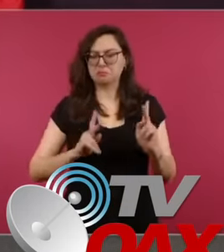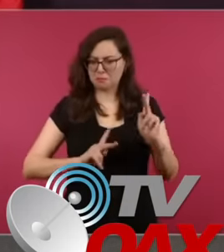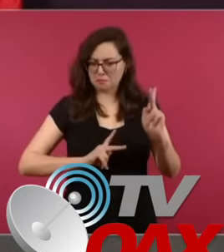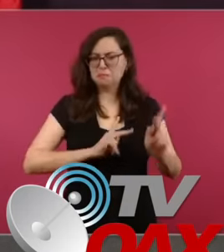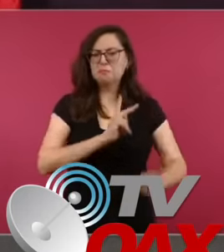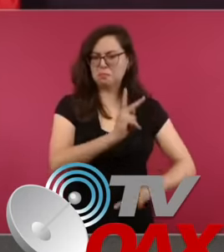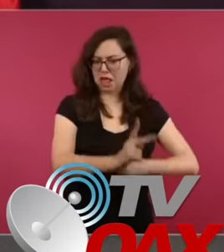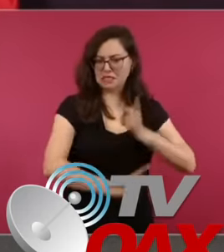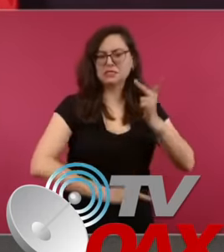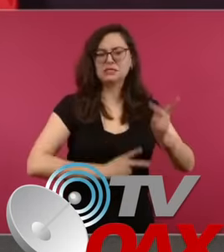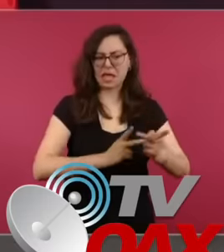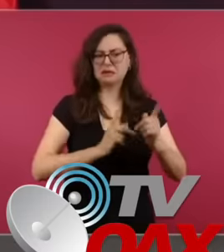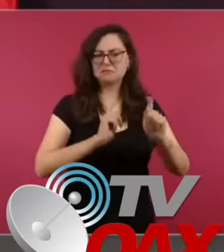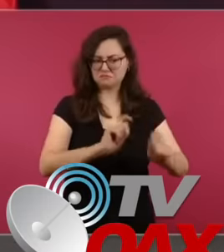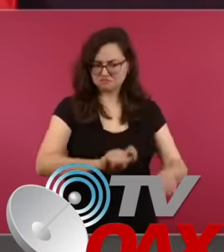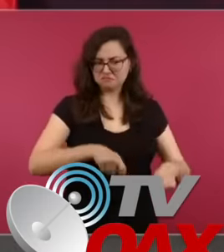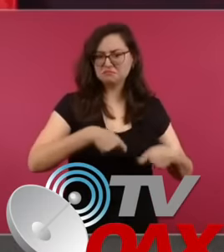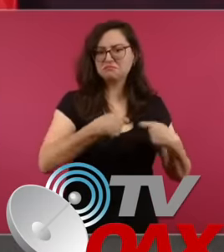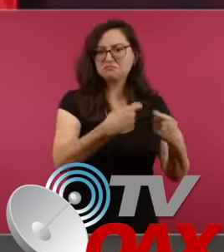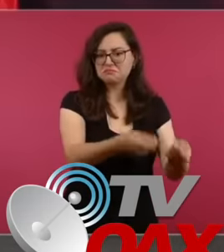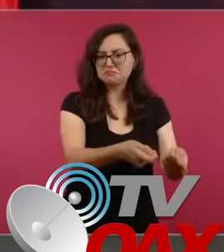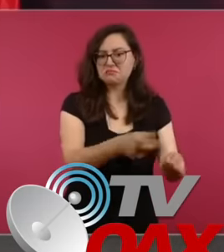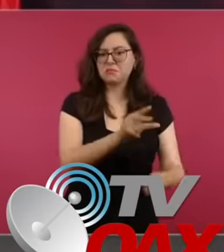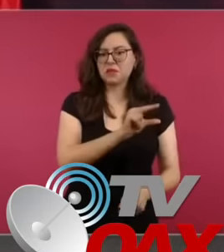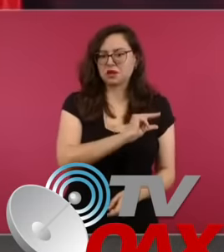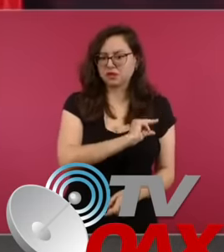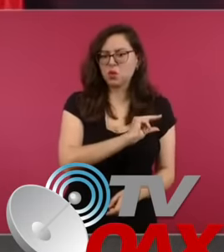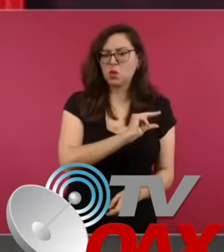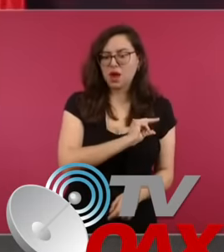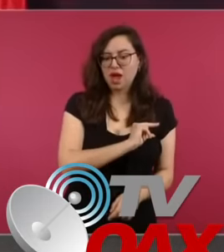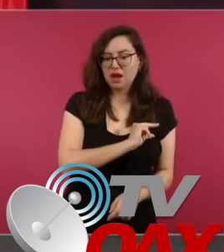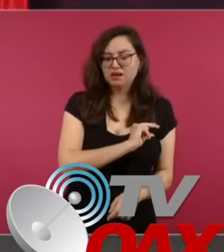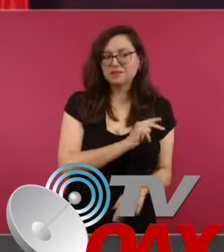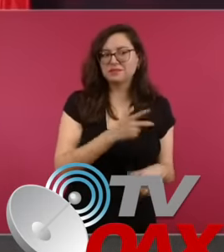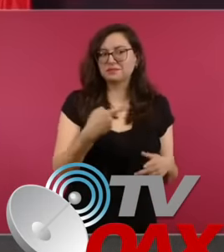intereses particulares.